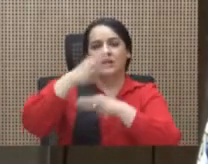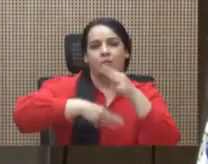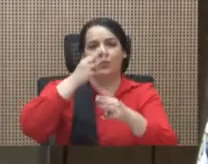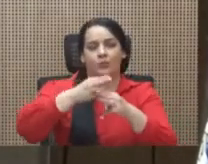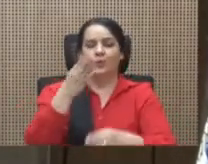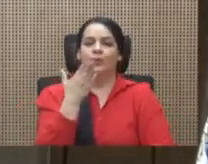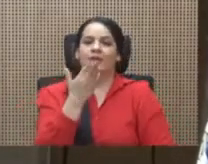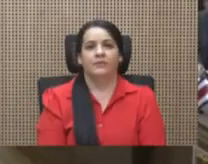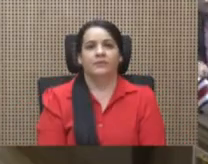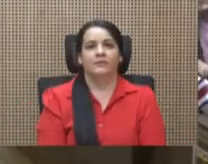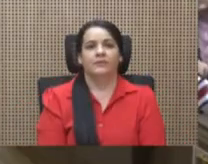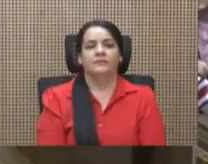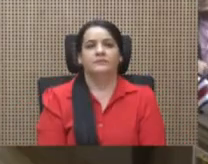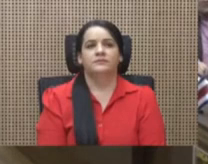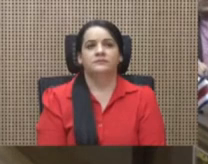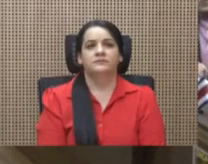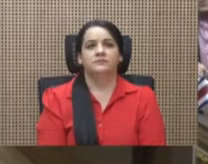gracias.